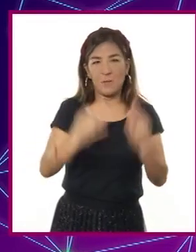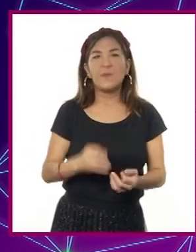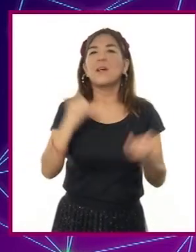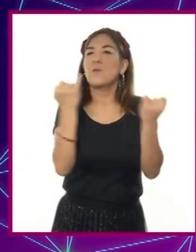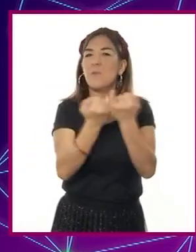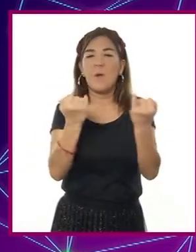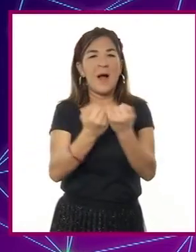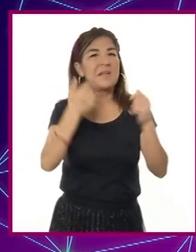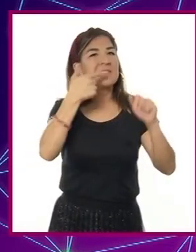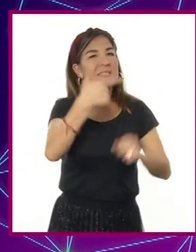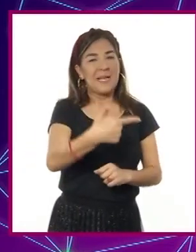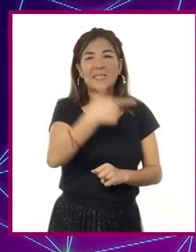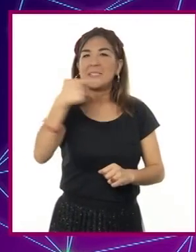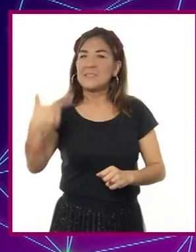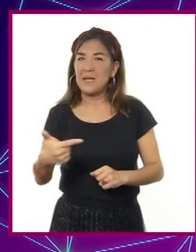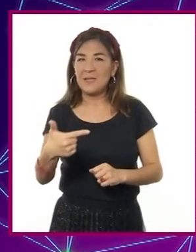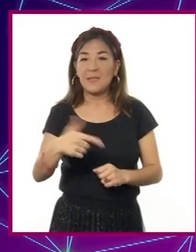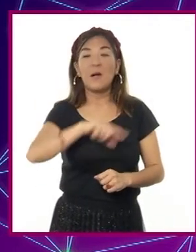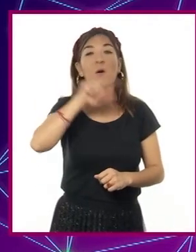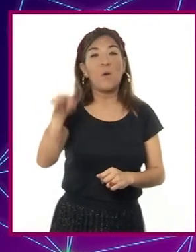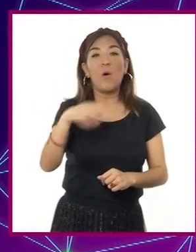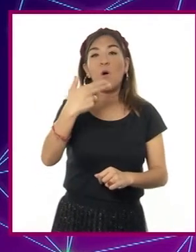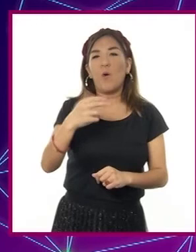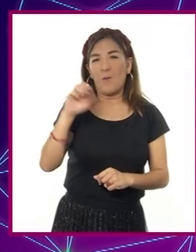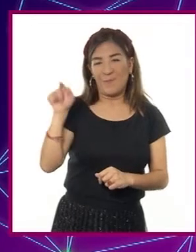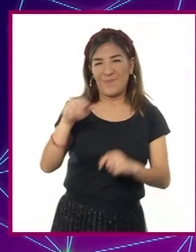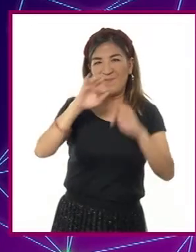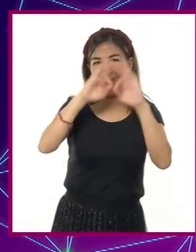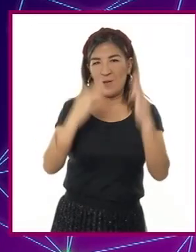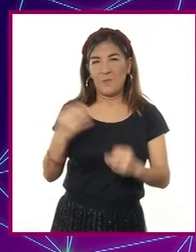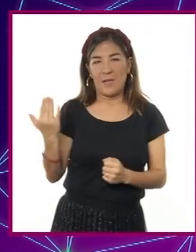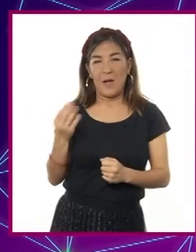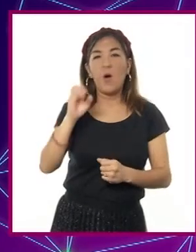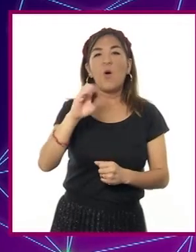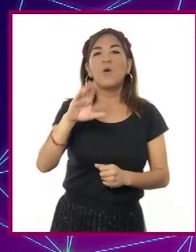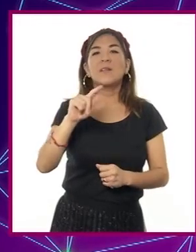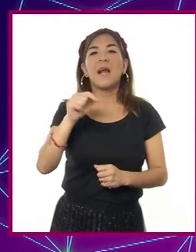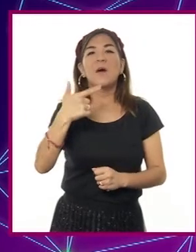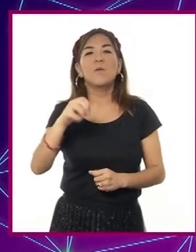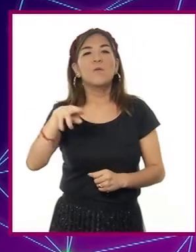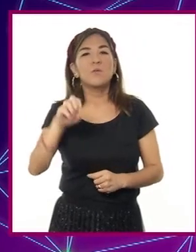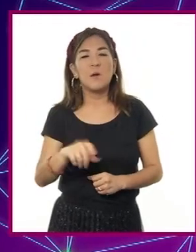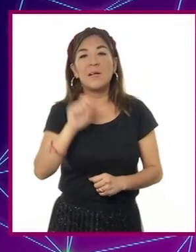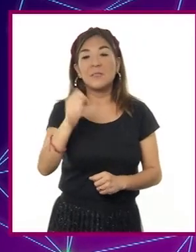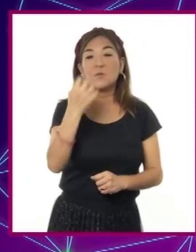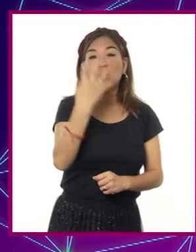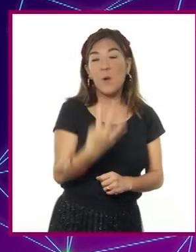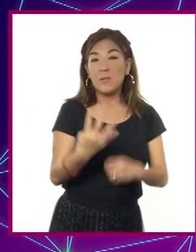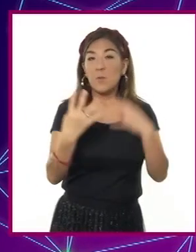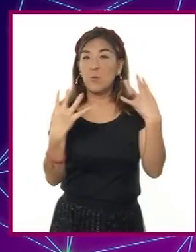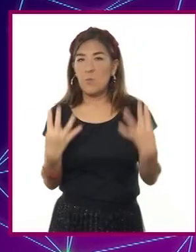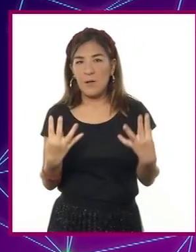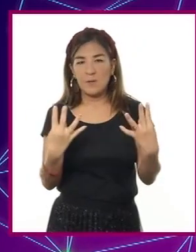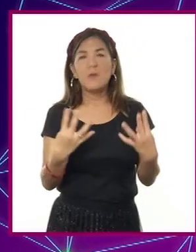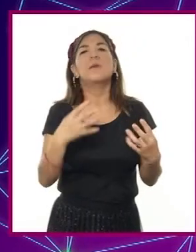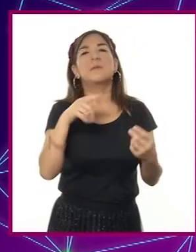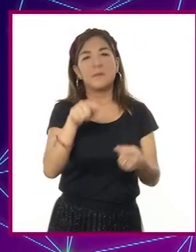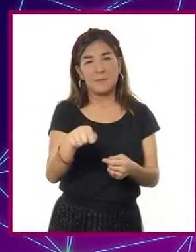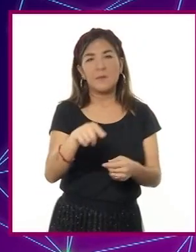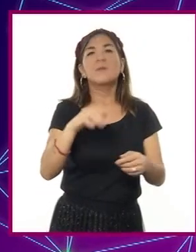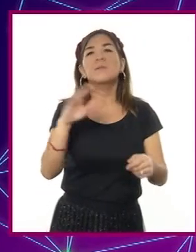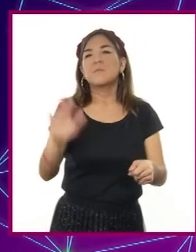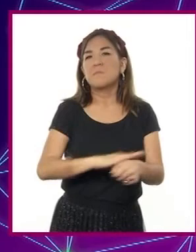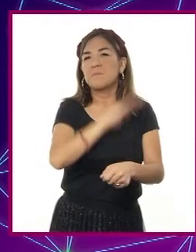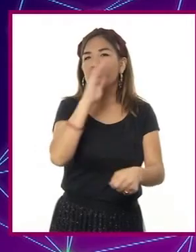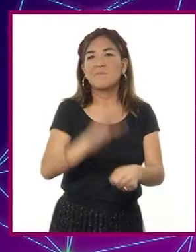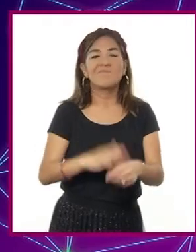bisectrices, mientras que en el octágono se pueden trazar 4 mediatrices y 4 bisectrices, sin coincidir